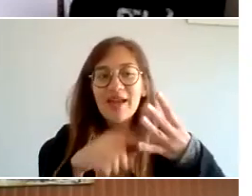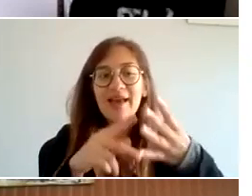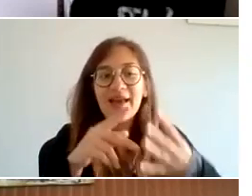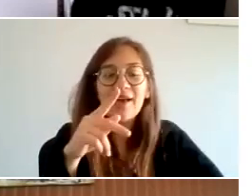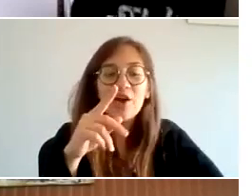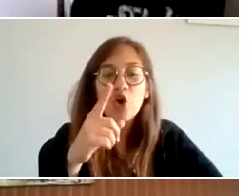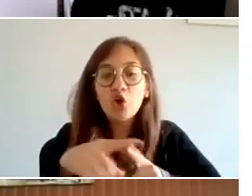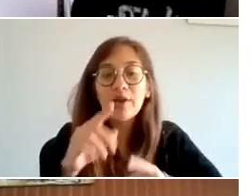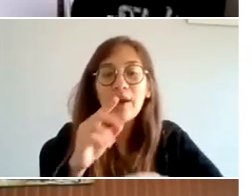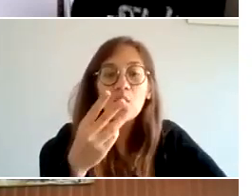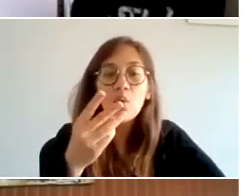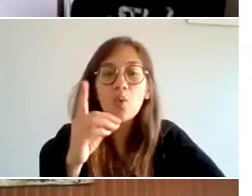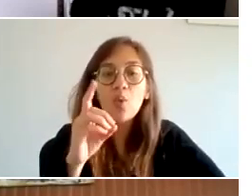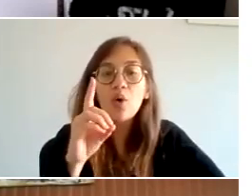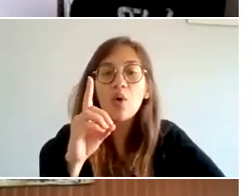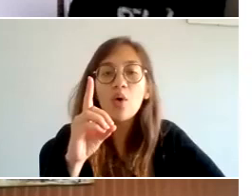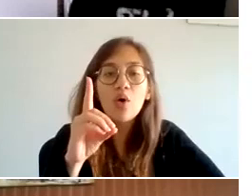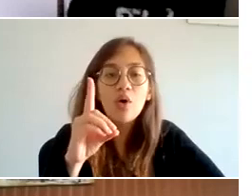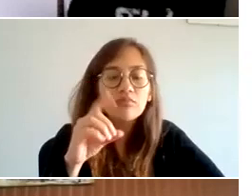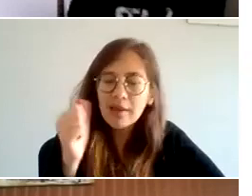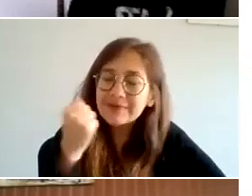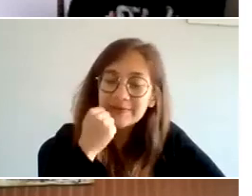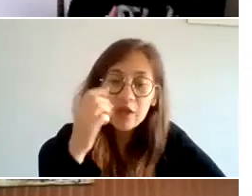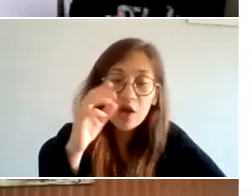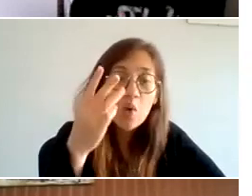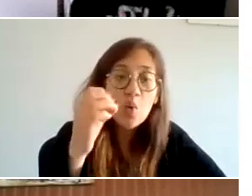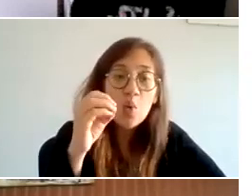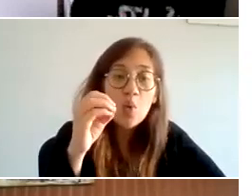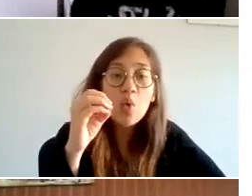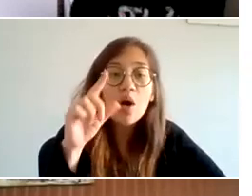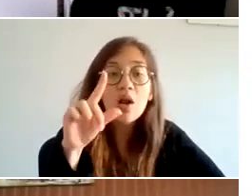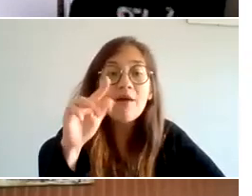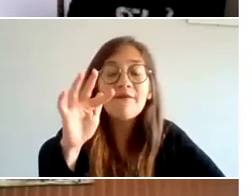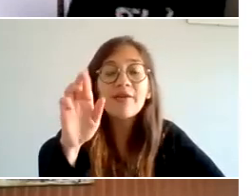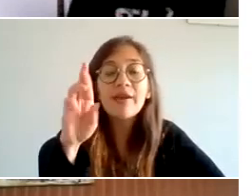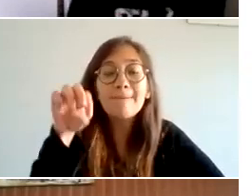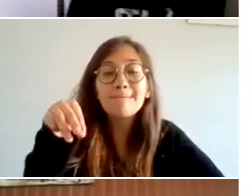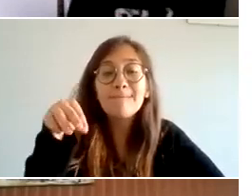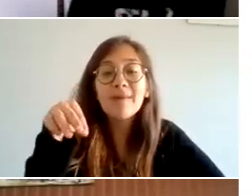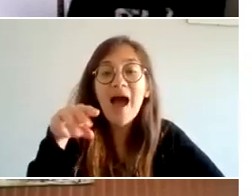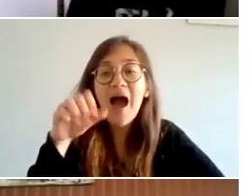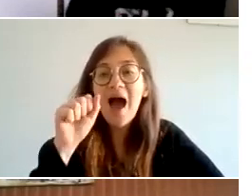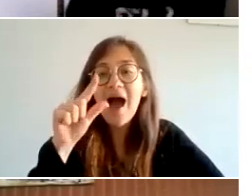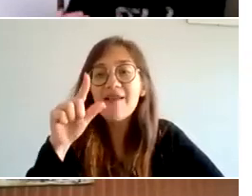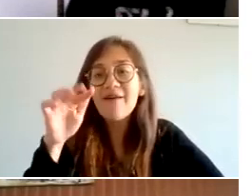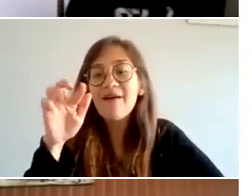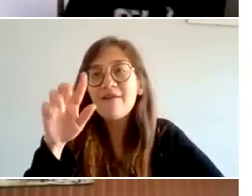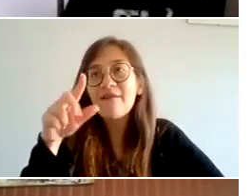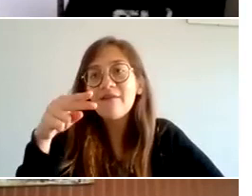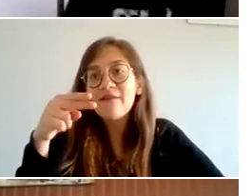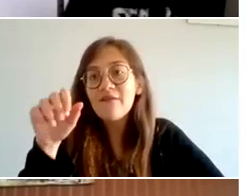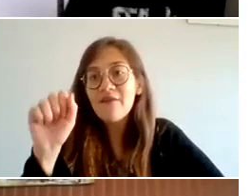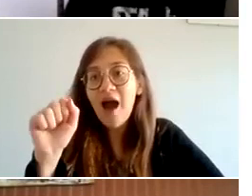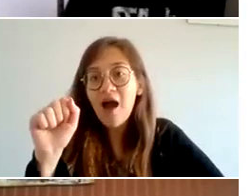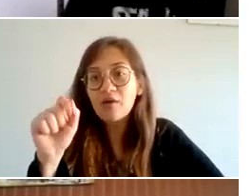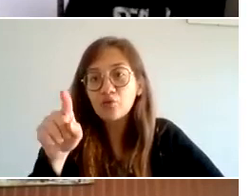responder con los paso a paso de cómo se realizan y con todas las alternativas que tú puedas para poder llegar a